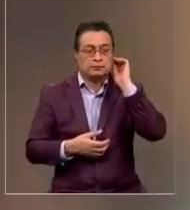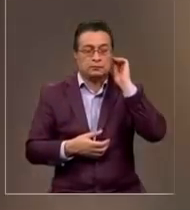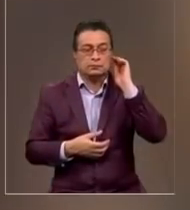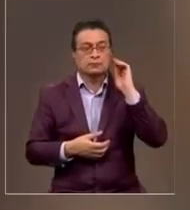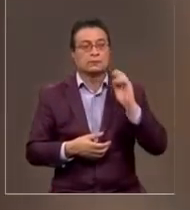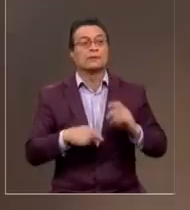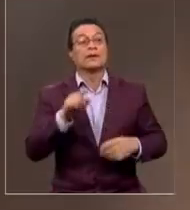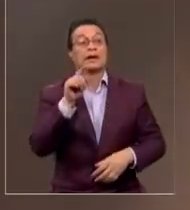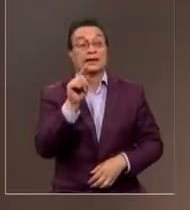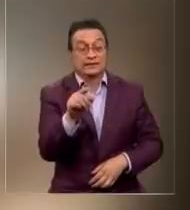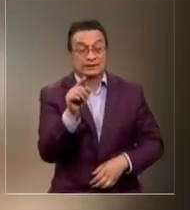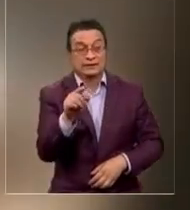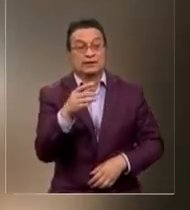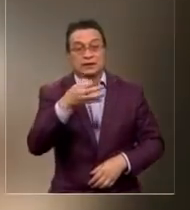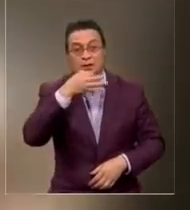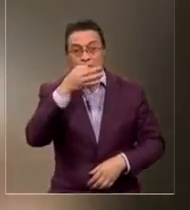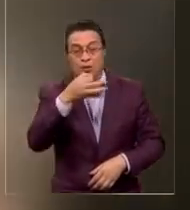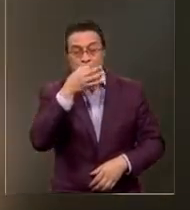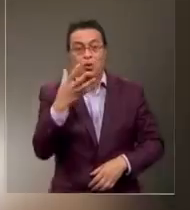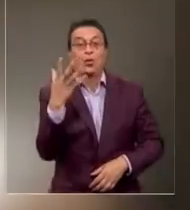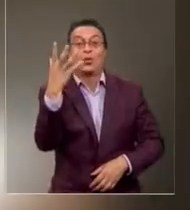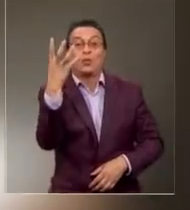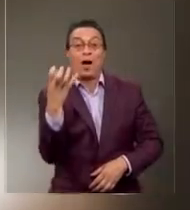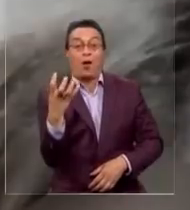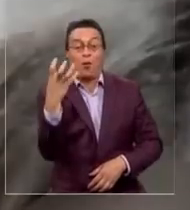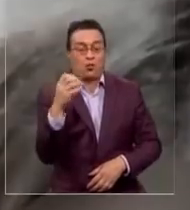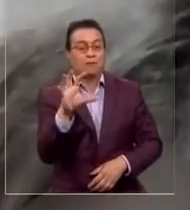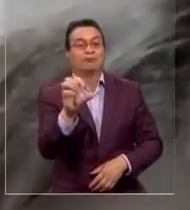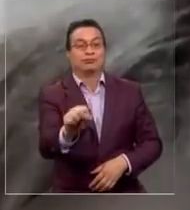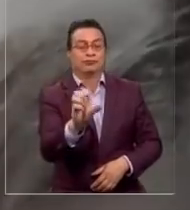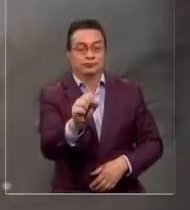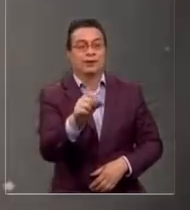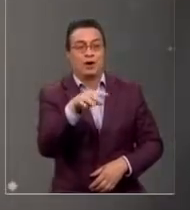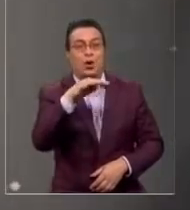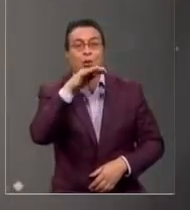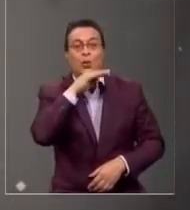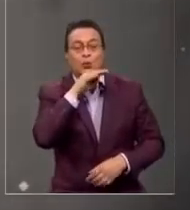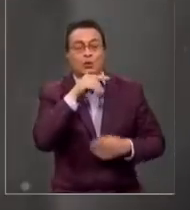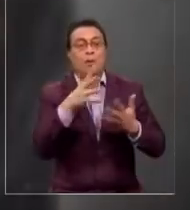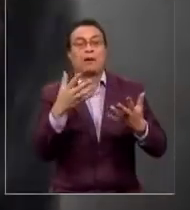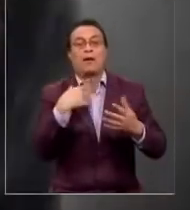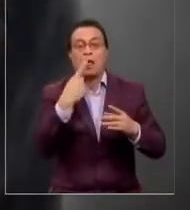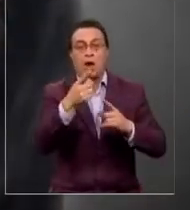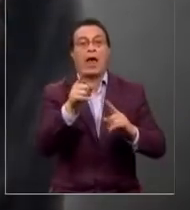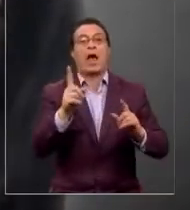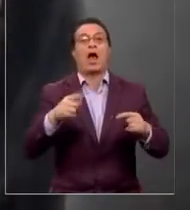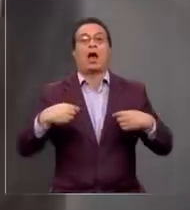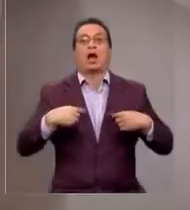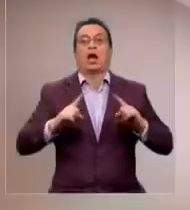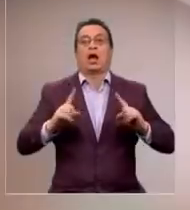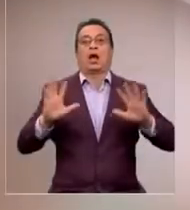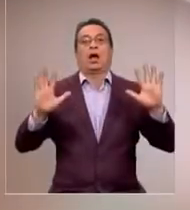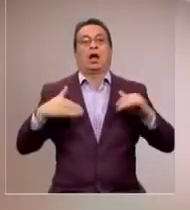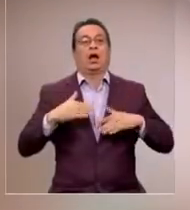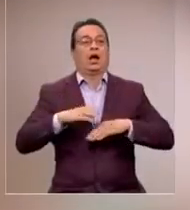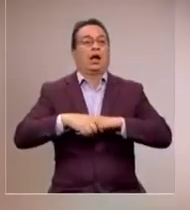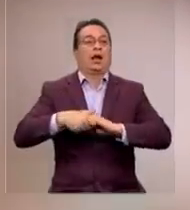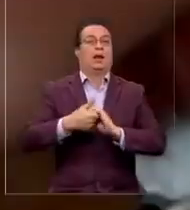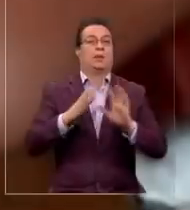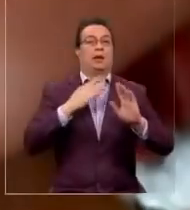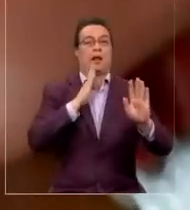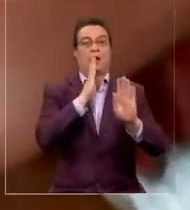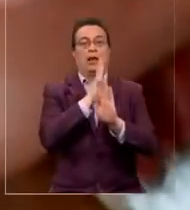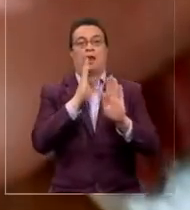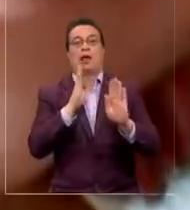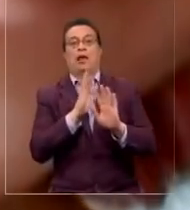Bueno, ahí estaban parte de los audios que también usó para poder ir desviando la atención sobre su persona una vez